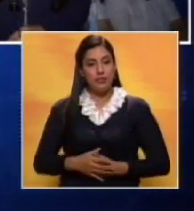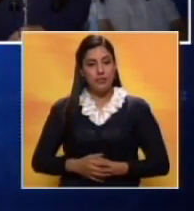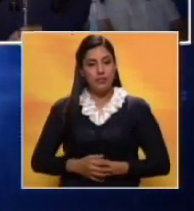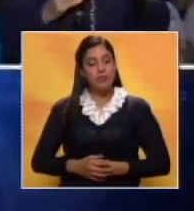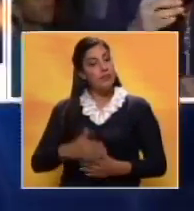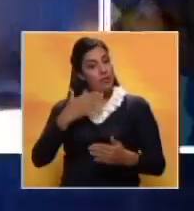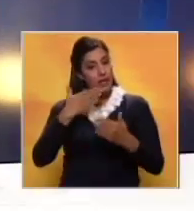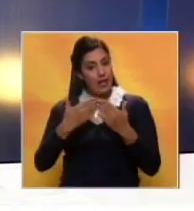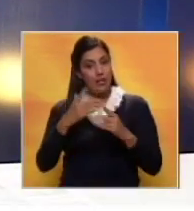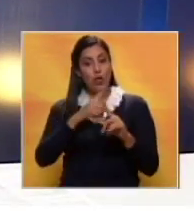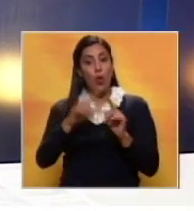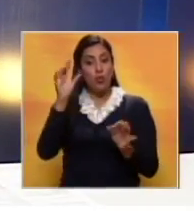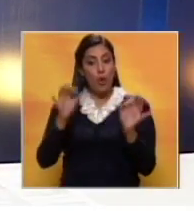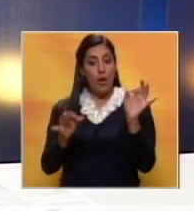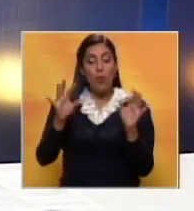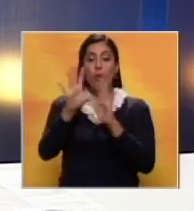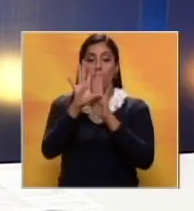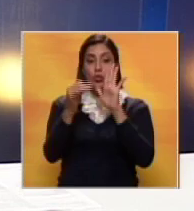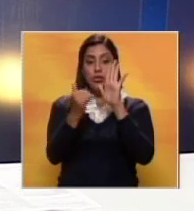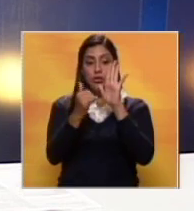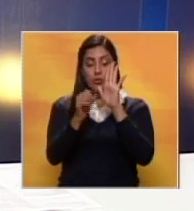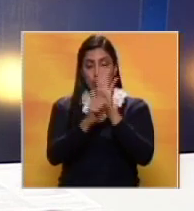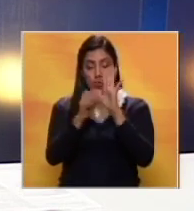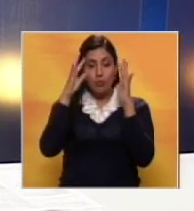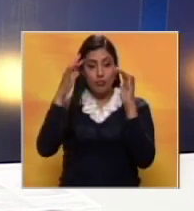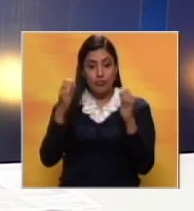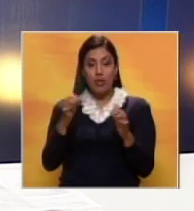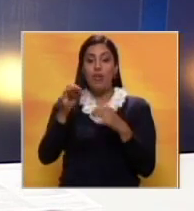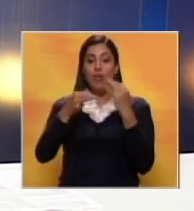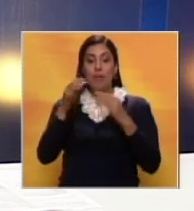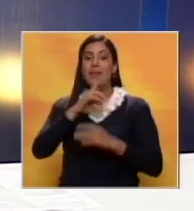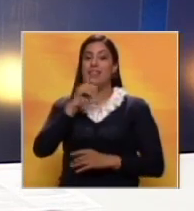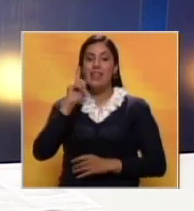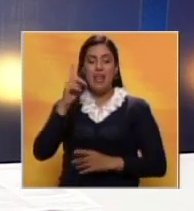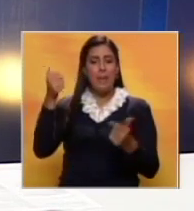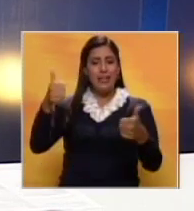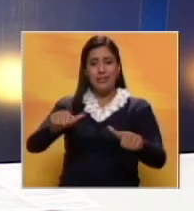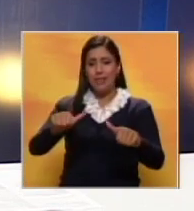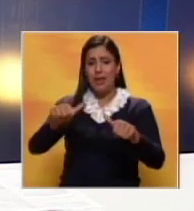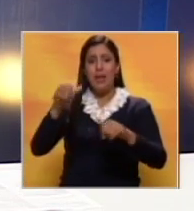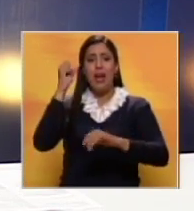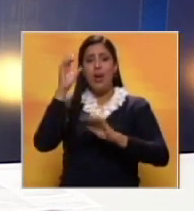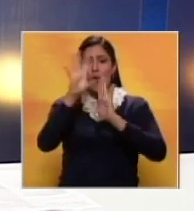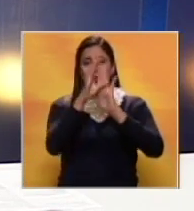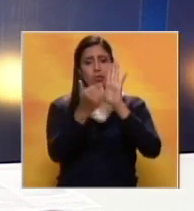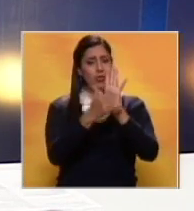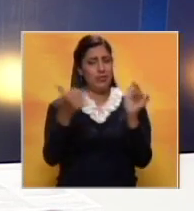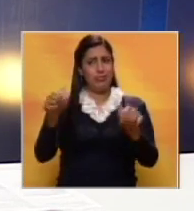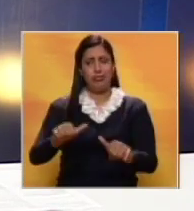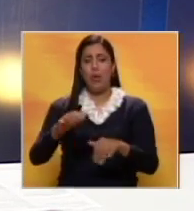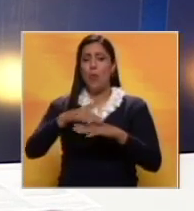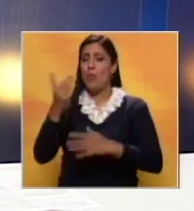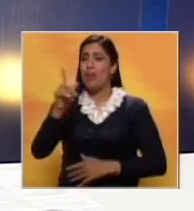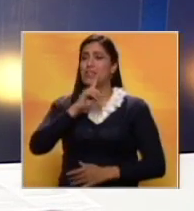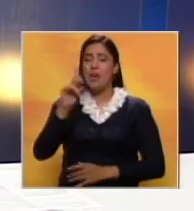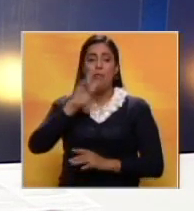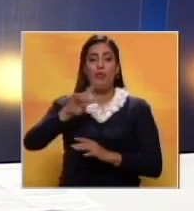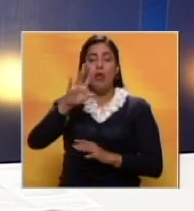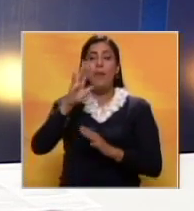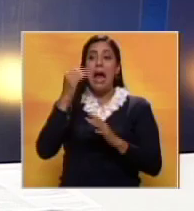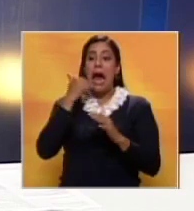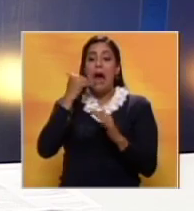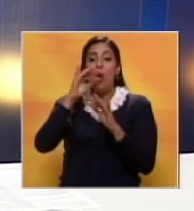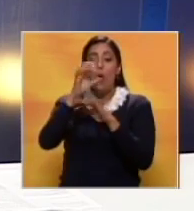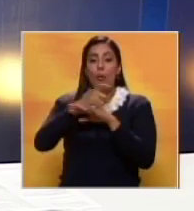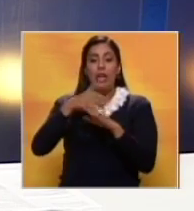estudio. Gracias, Diana. El abogado constitucionalista Juan Manuel Rafali calificó de fraude la Asamblea Nacional Constituyente. Considera que es una estrategia del